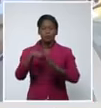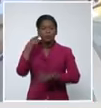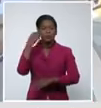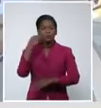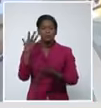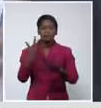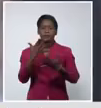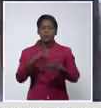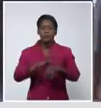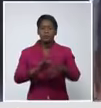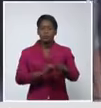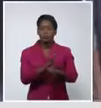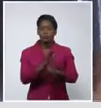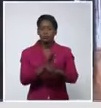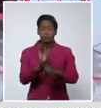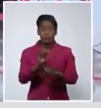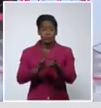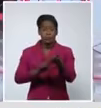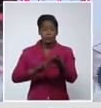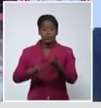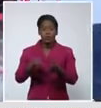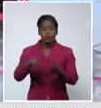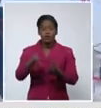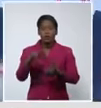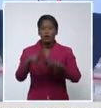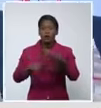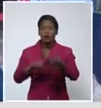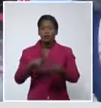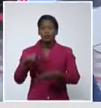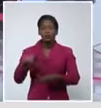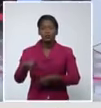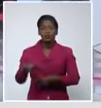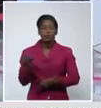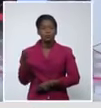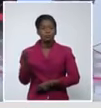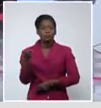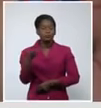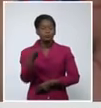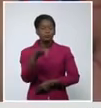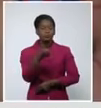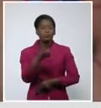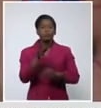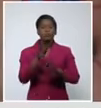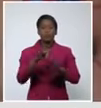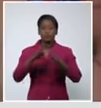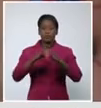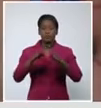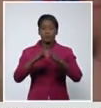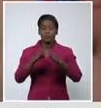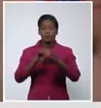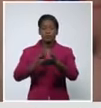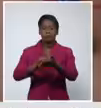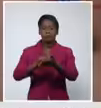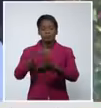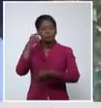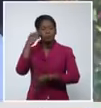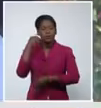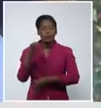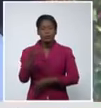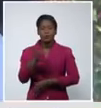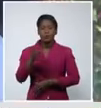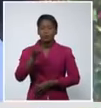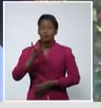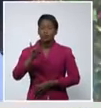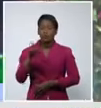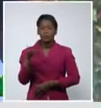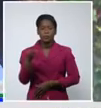De ahí que en la provincia se realizan diariamente más de 4.000 pesquisas por parte de estudiantes de Ciencias Médicas en los 9 municipios. Los